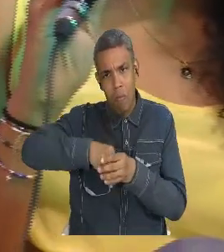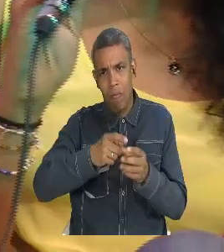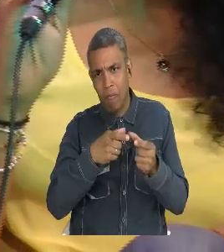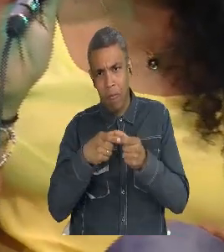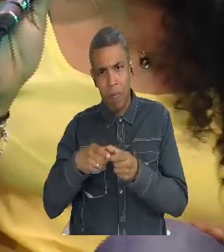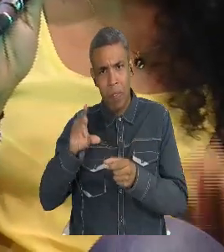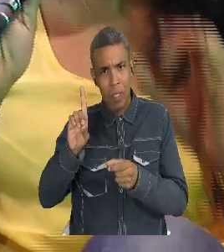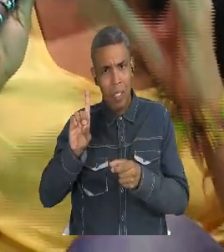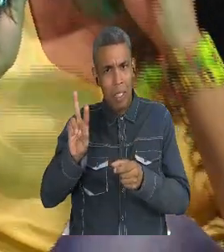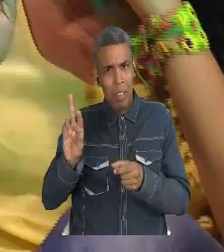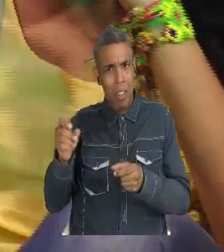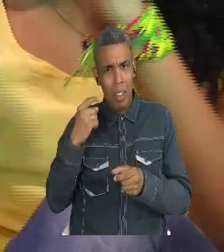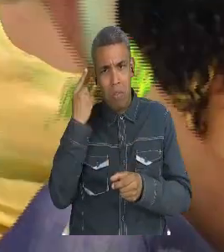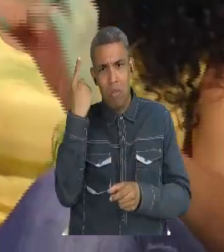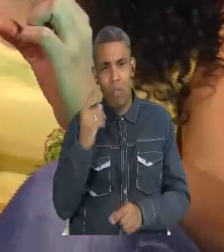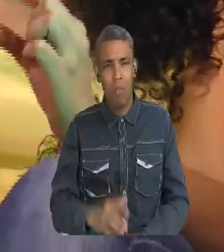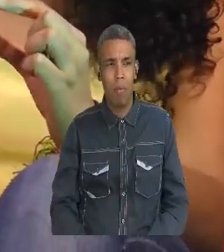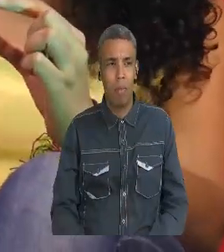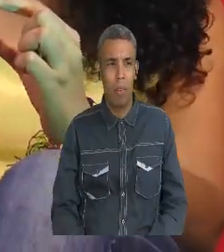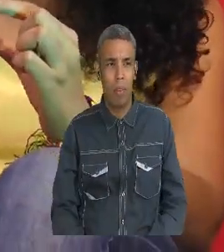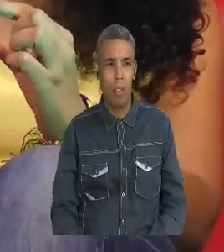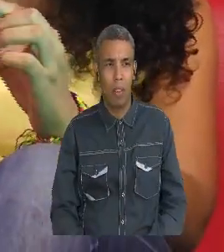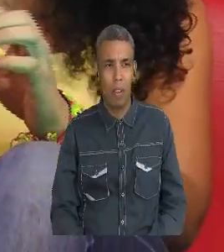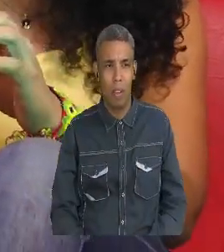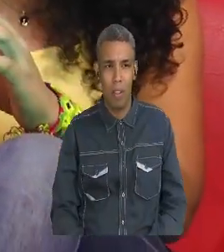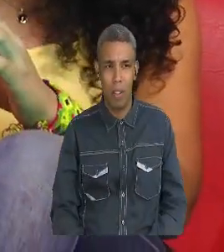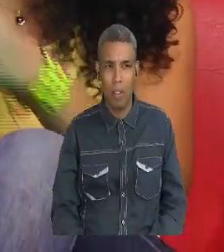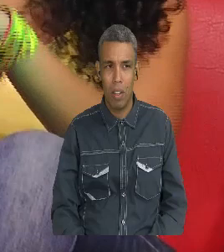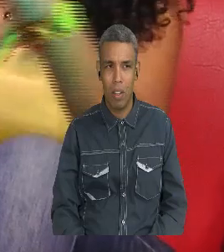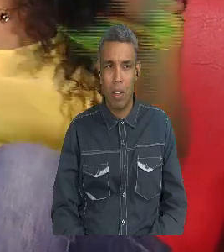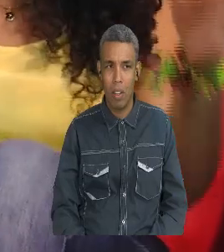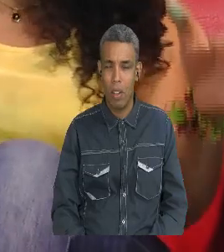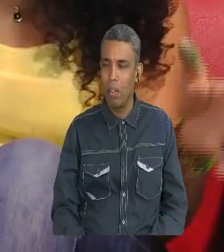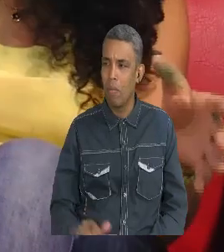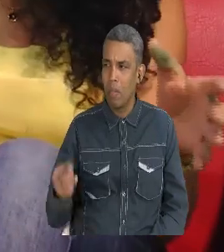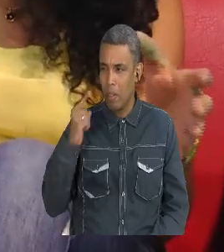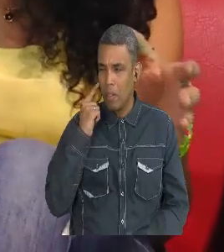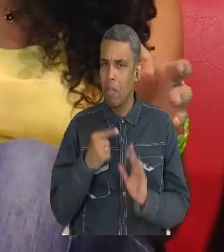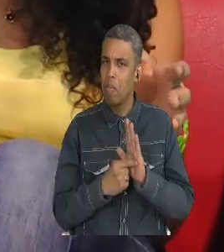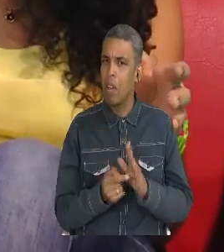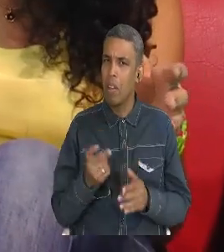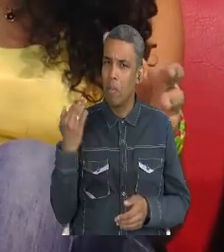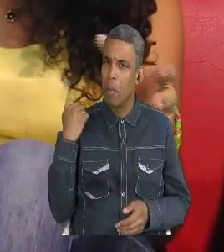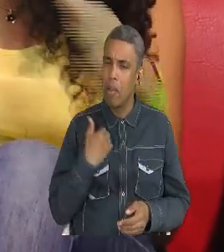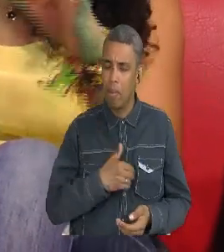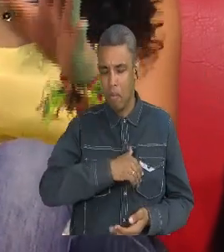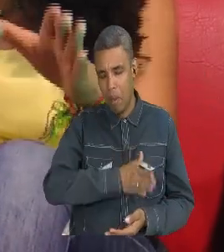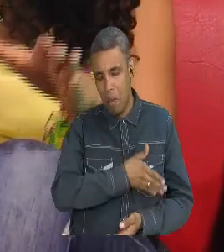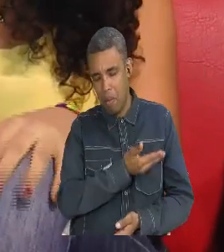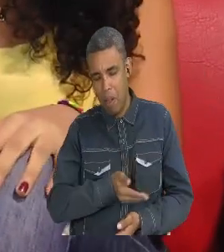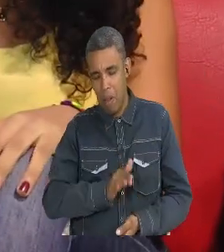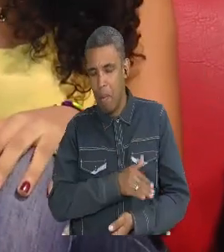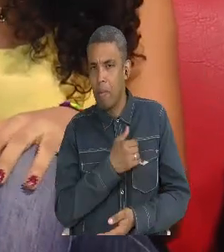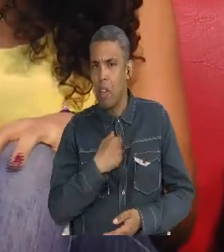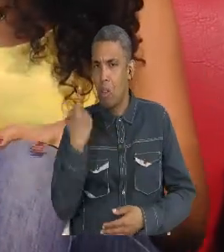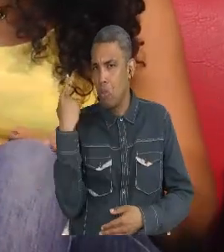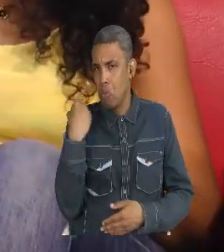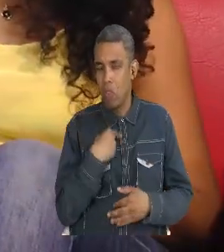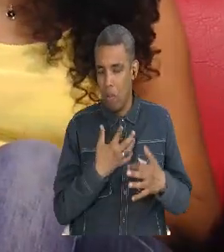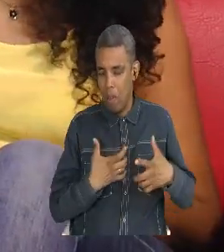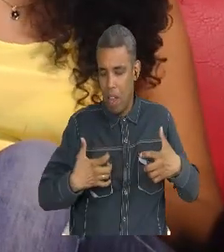Hermes, quiero que me cantes un pedacito de esas canciones, es posible, de lo que ya has trabajado, de uno de tus